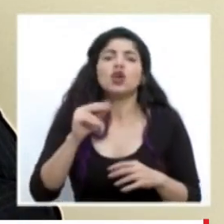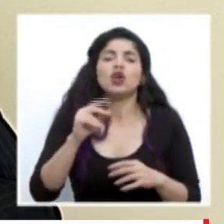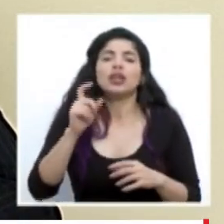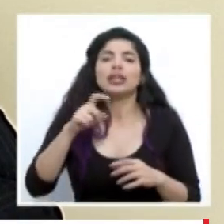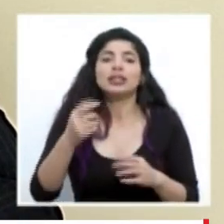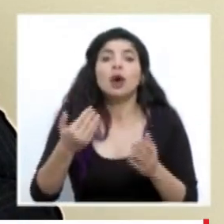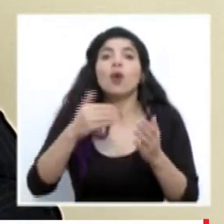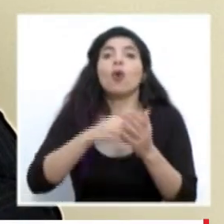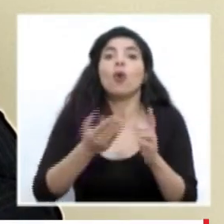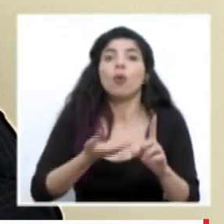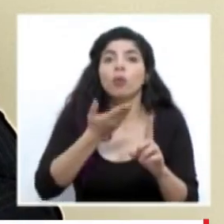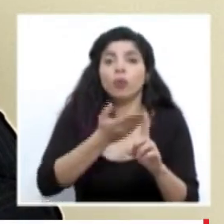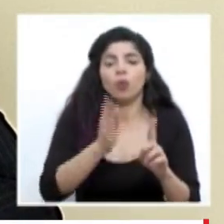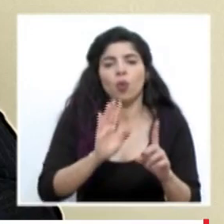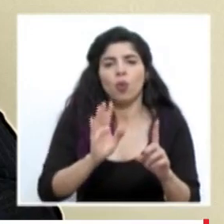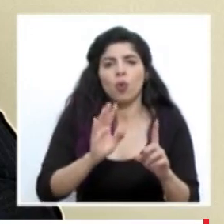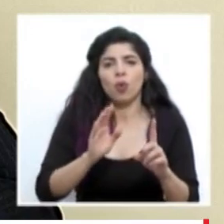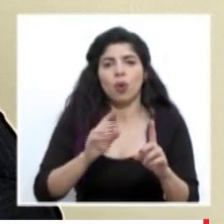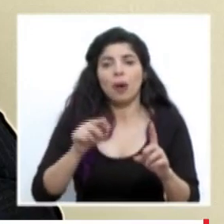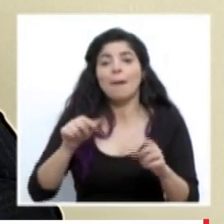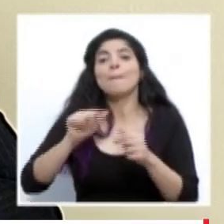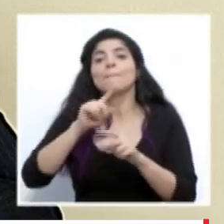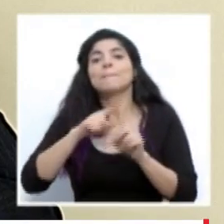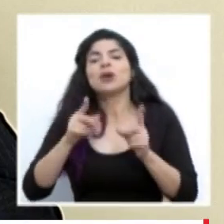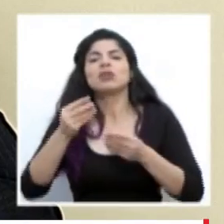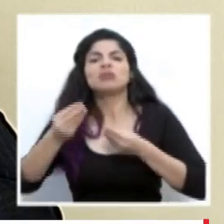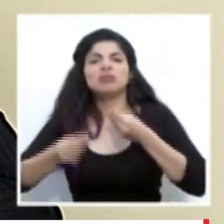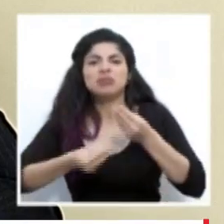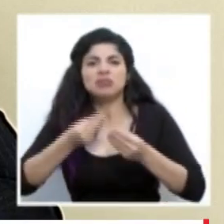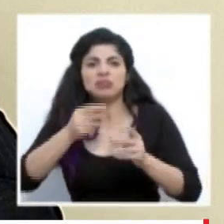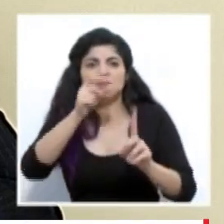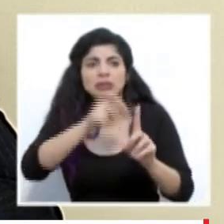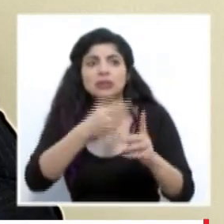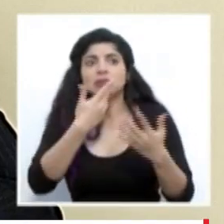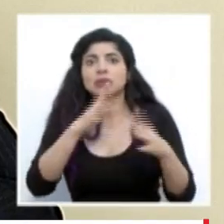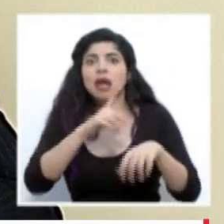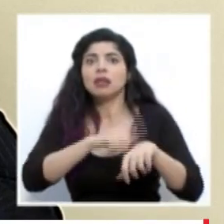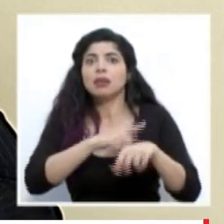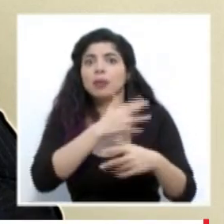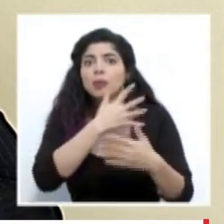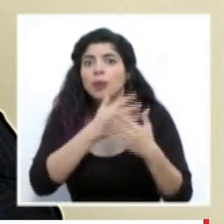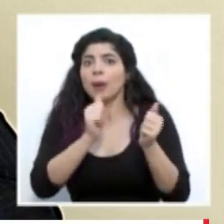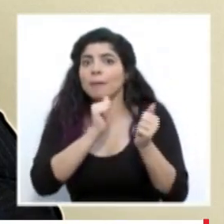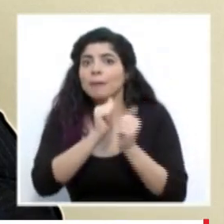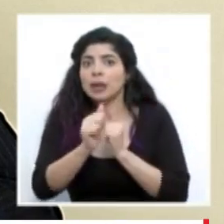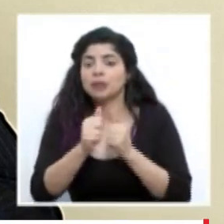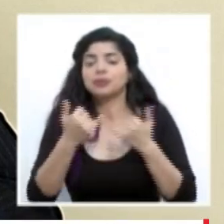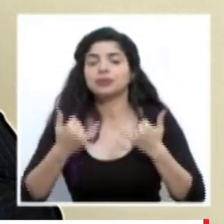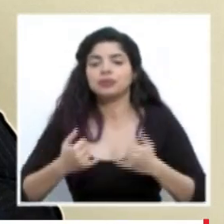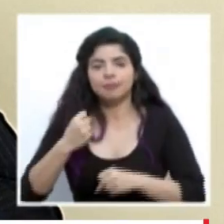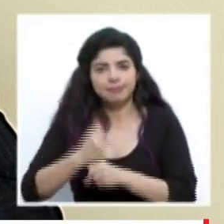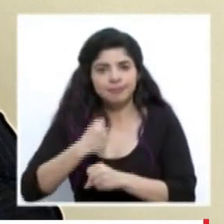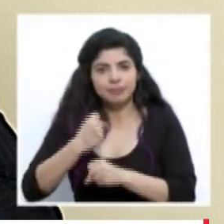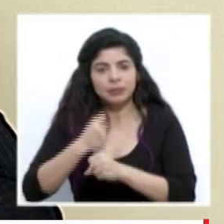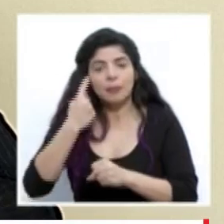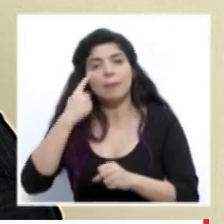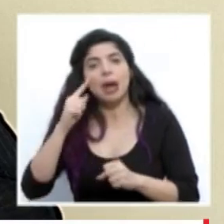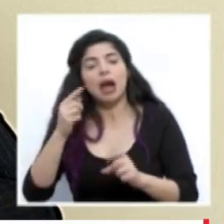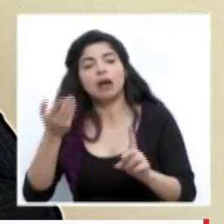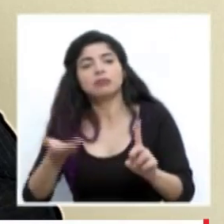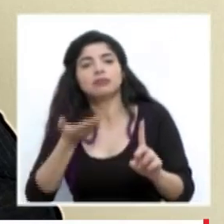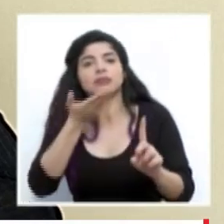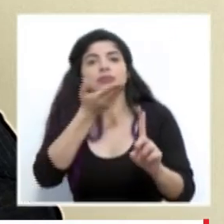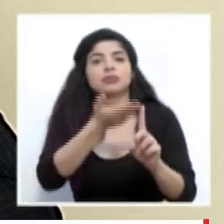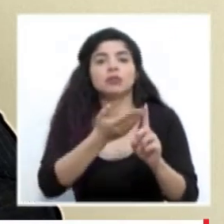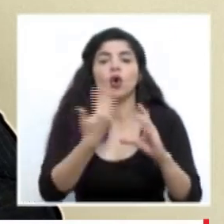ya no requeriría más bien sí de la orden sanitaria, pero entonces en ese caso ya se está trabajando para notificar a